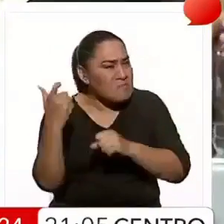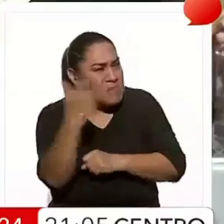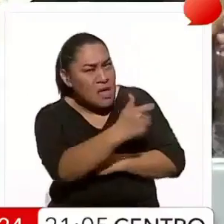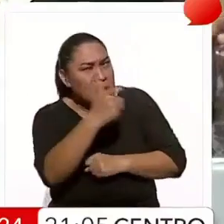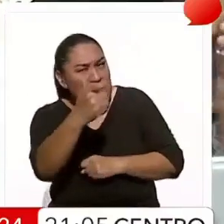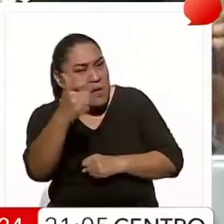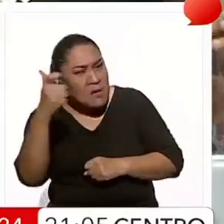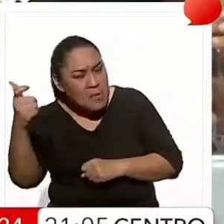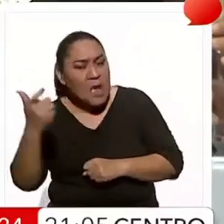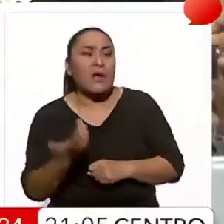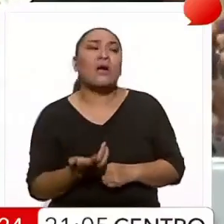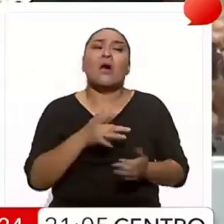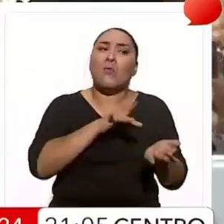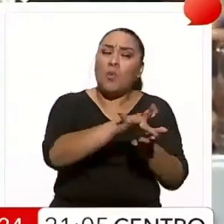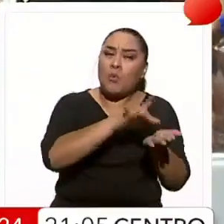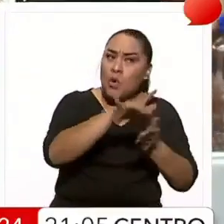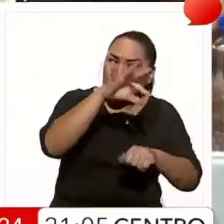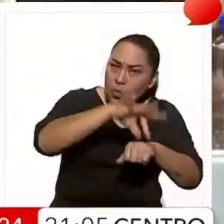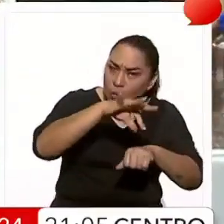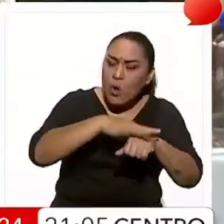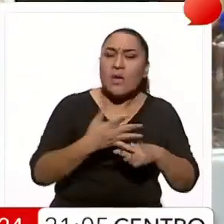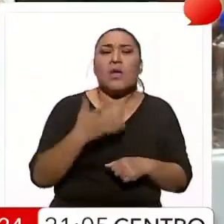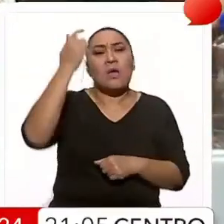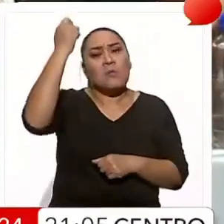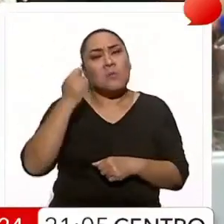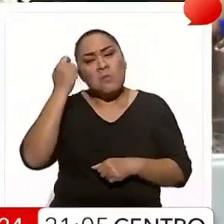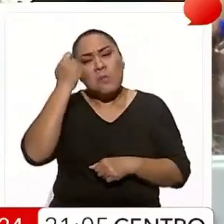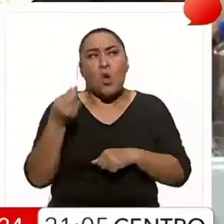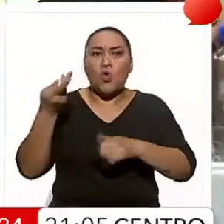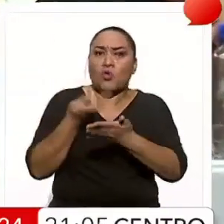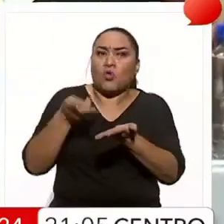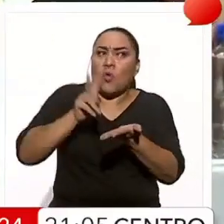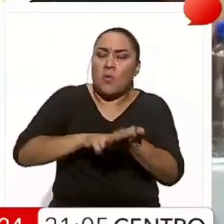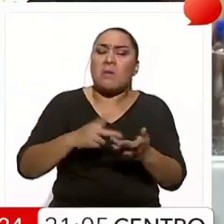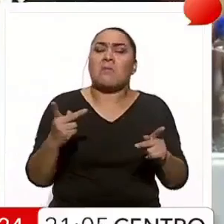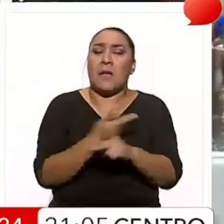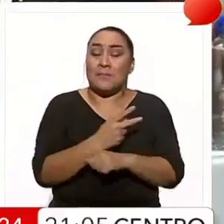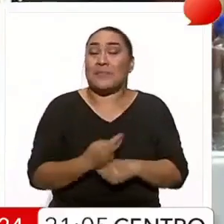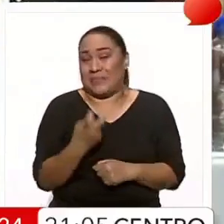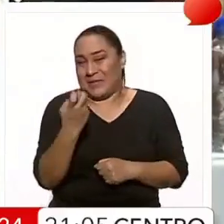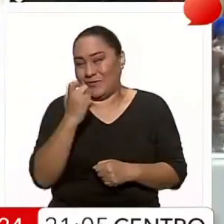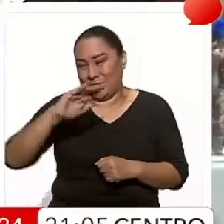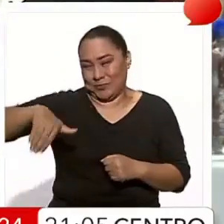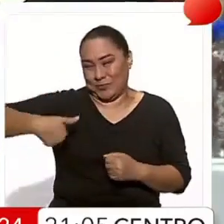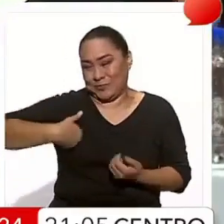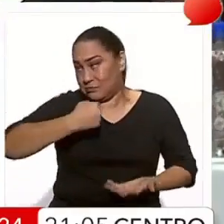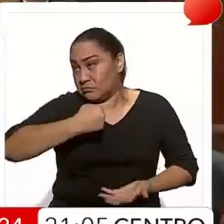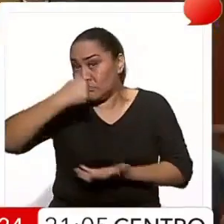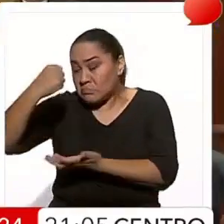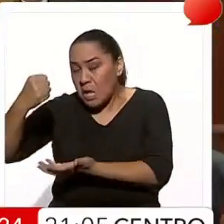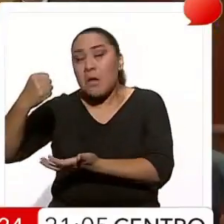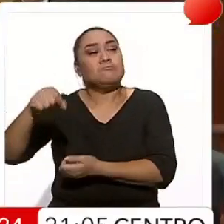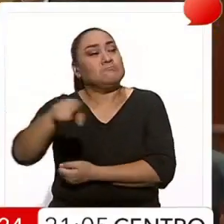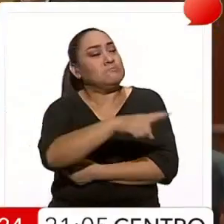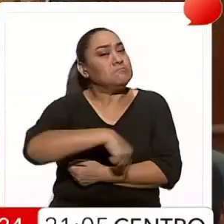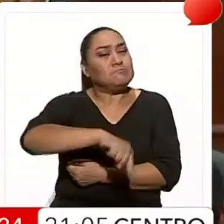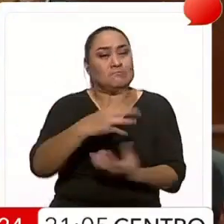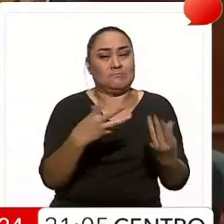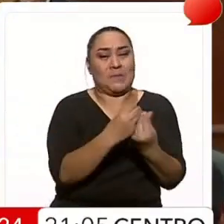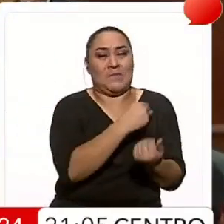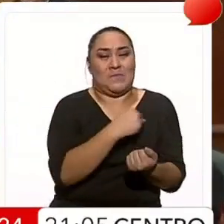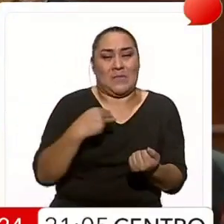como apoyos médicos y pensiones complementarias. Justamente estos fideicomisos han sido defendidos por miembros del